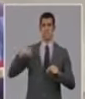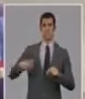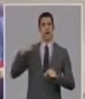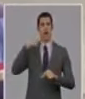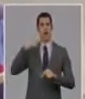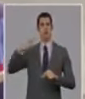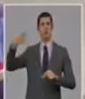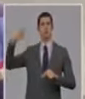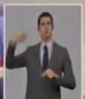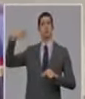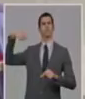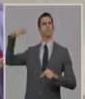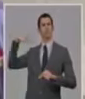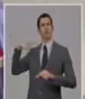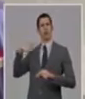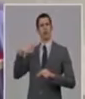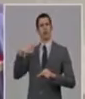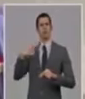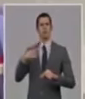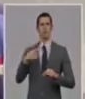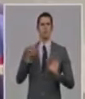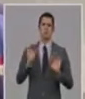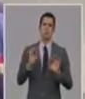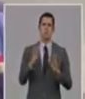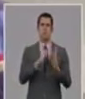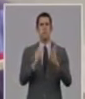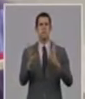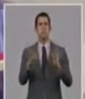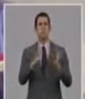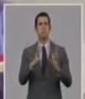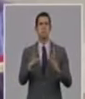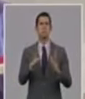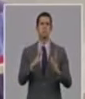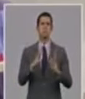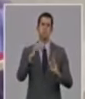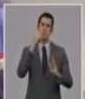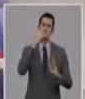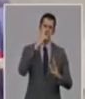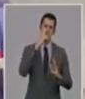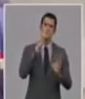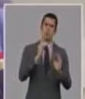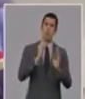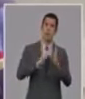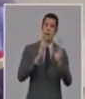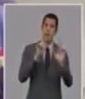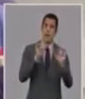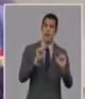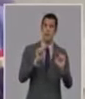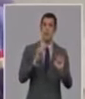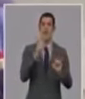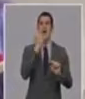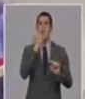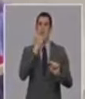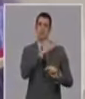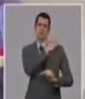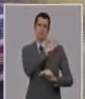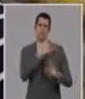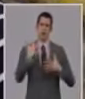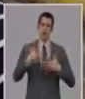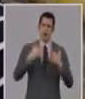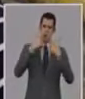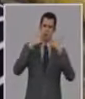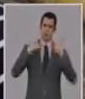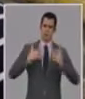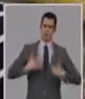el año antes pasado, mejor dicho, alrededor del mes de noviembre, que es un virus que afecta el sistema respiratorio.